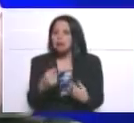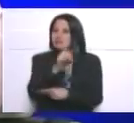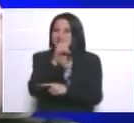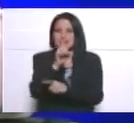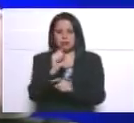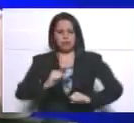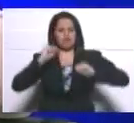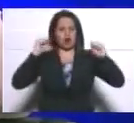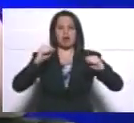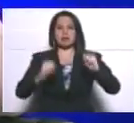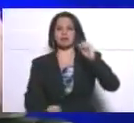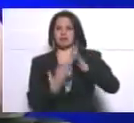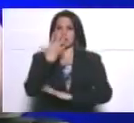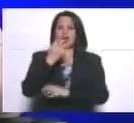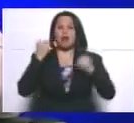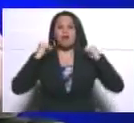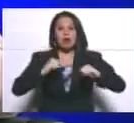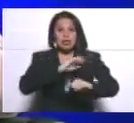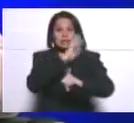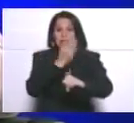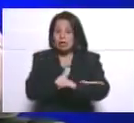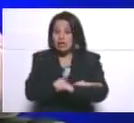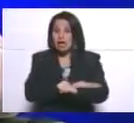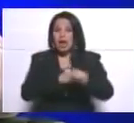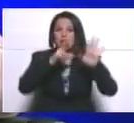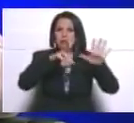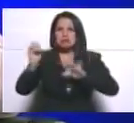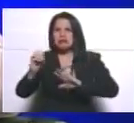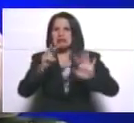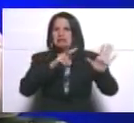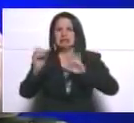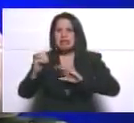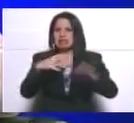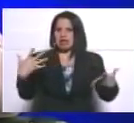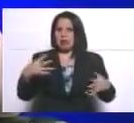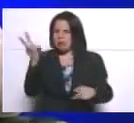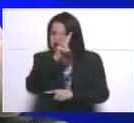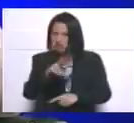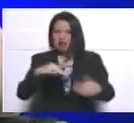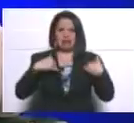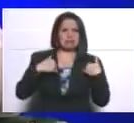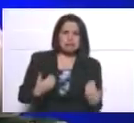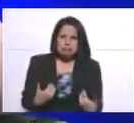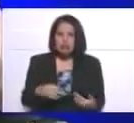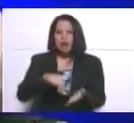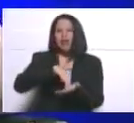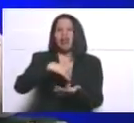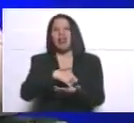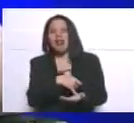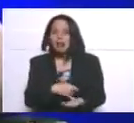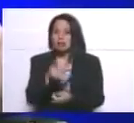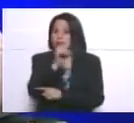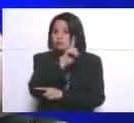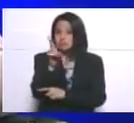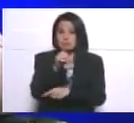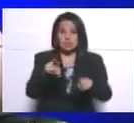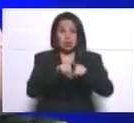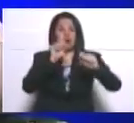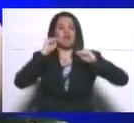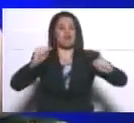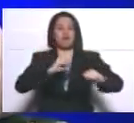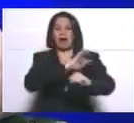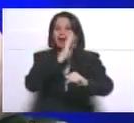70, incluso en los años 80, el pueblo venezolano nunca se rindió. Yo recuerdo nosotros, nuestra juventud, los